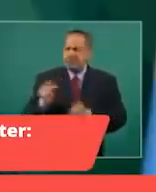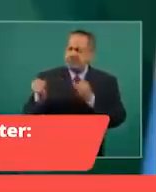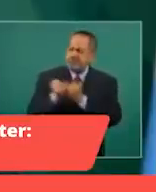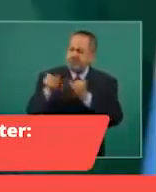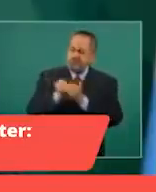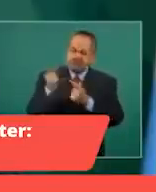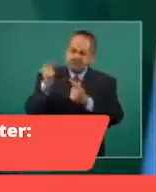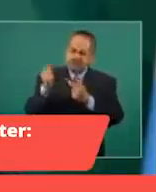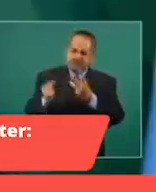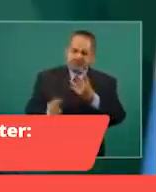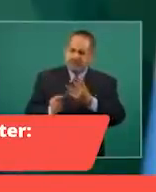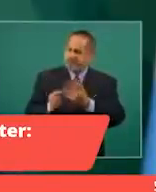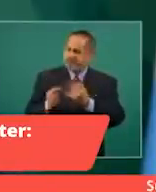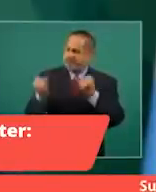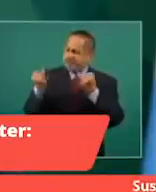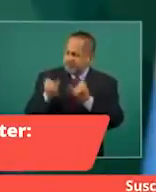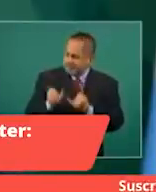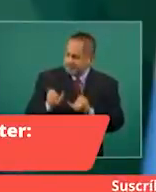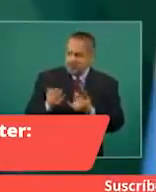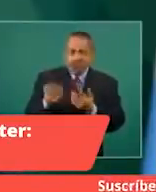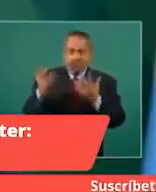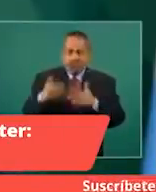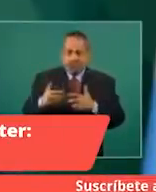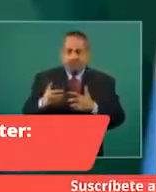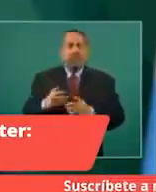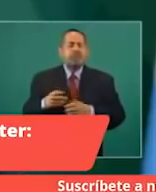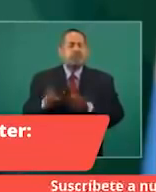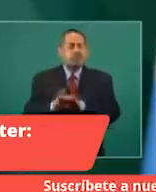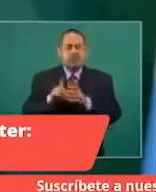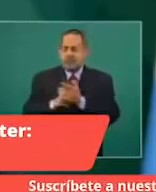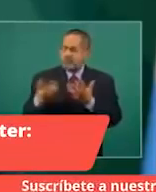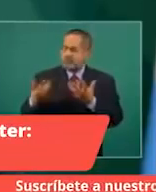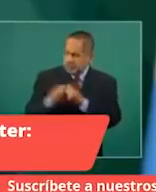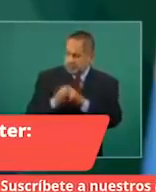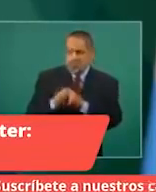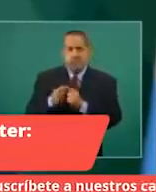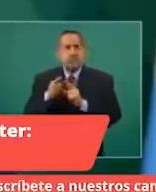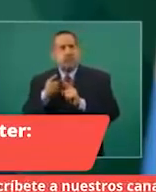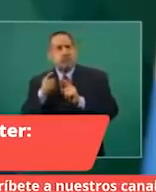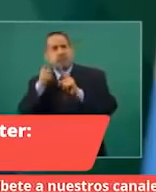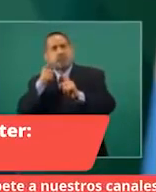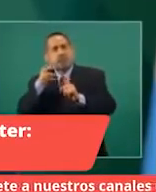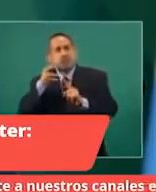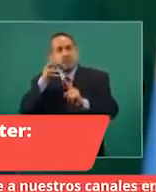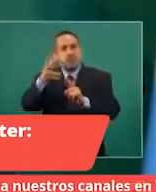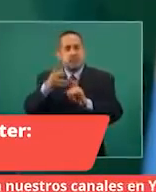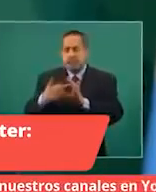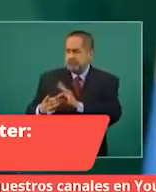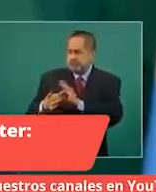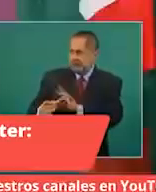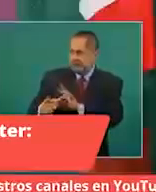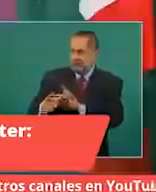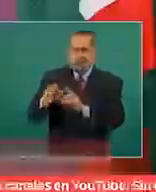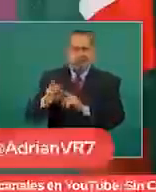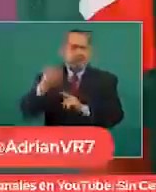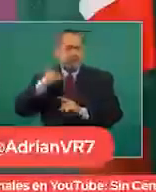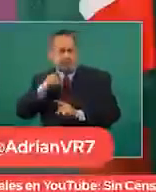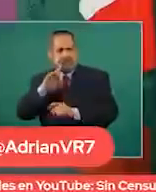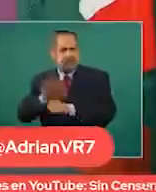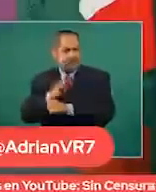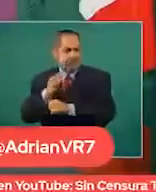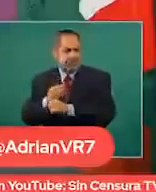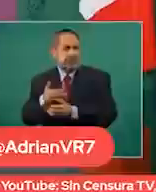esta situación, además, perdón, entre esta coalición peronista y la oposición, que